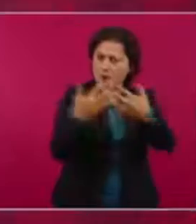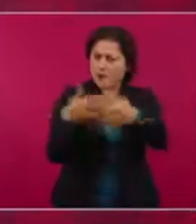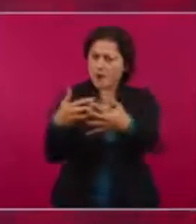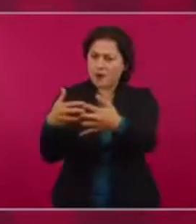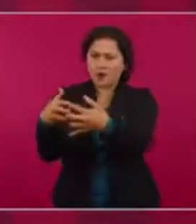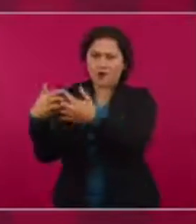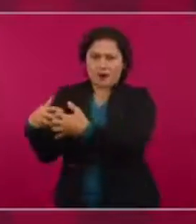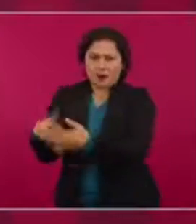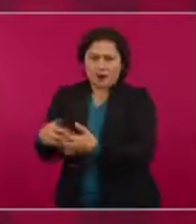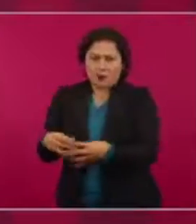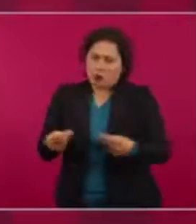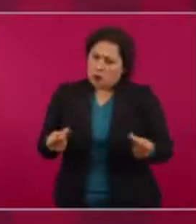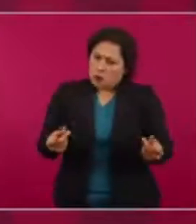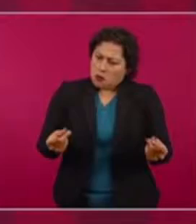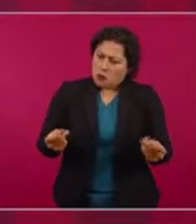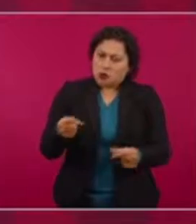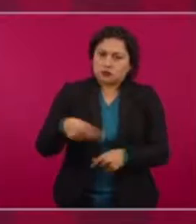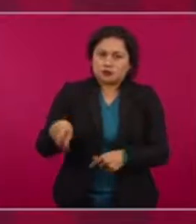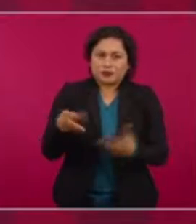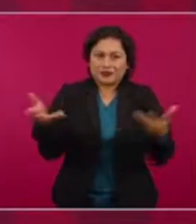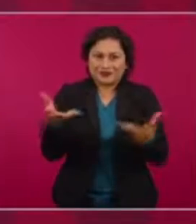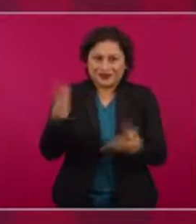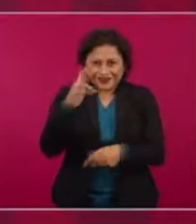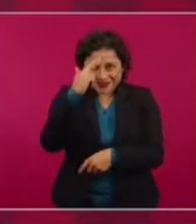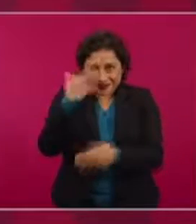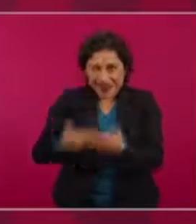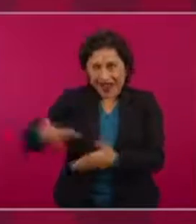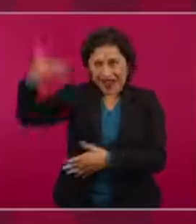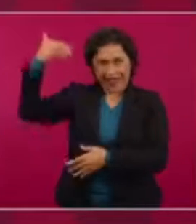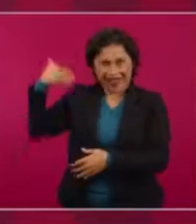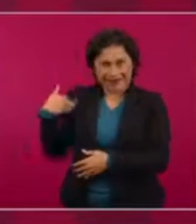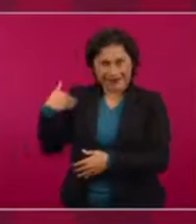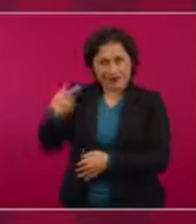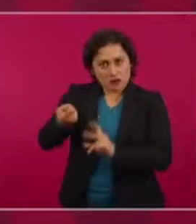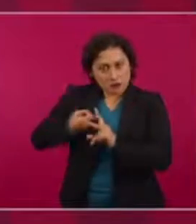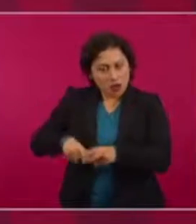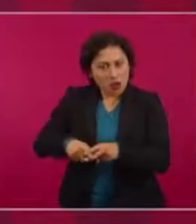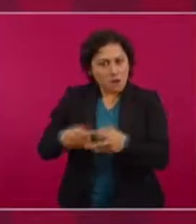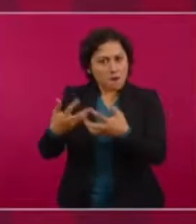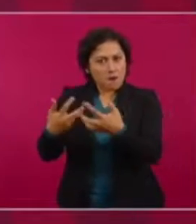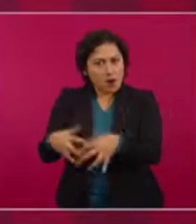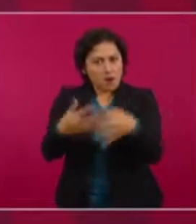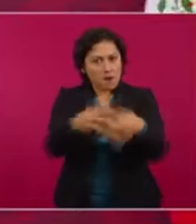con toda su capacidad, y esa energía